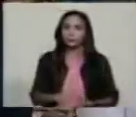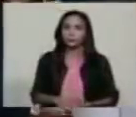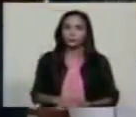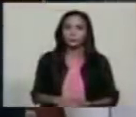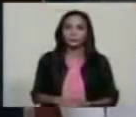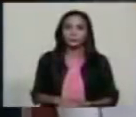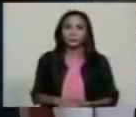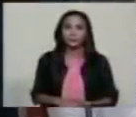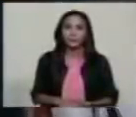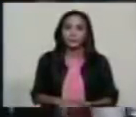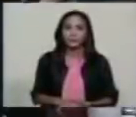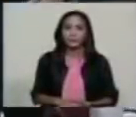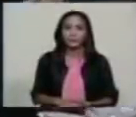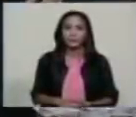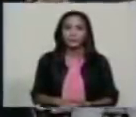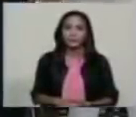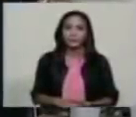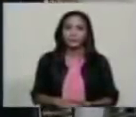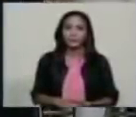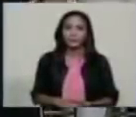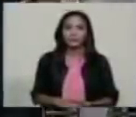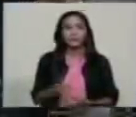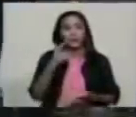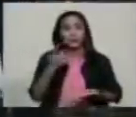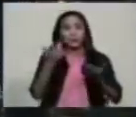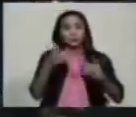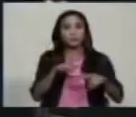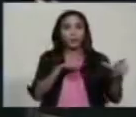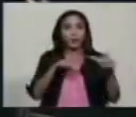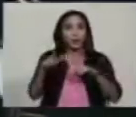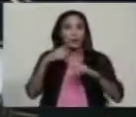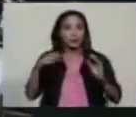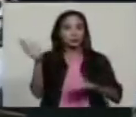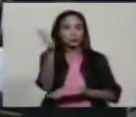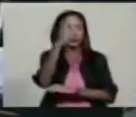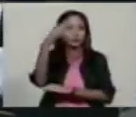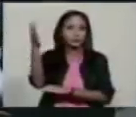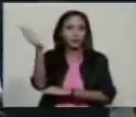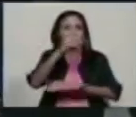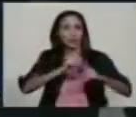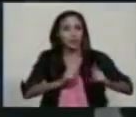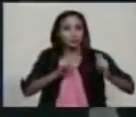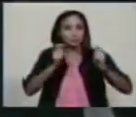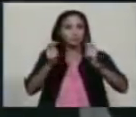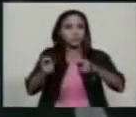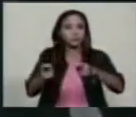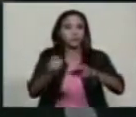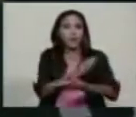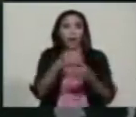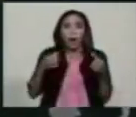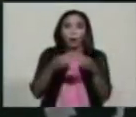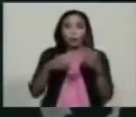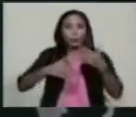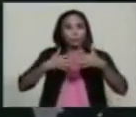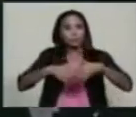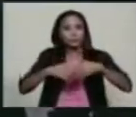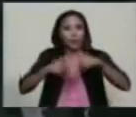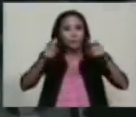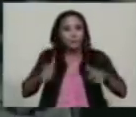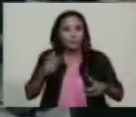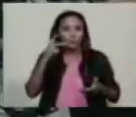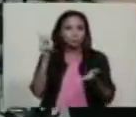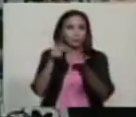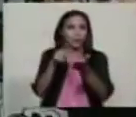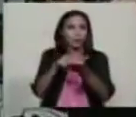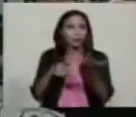esta manera queda instalada el abanderamiento de el grupo de empresarios que estará